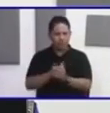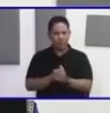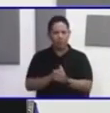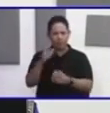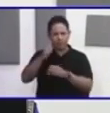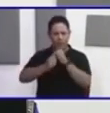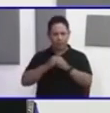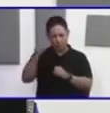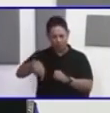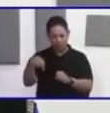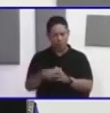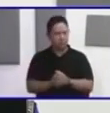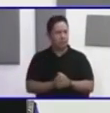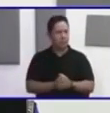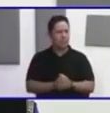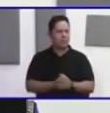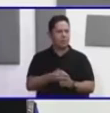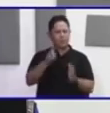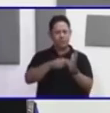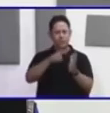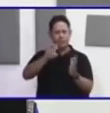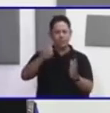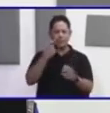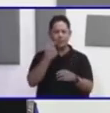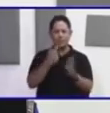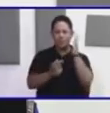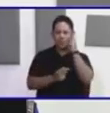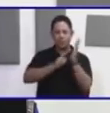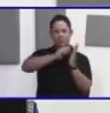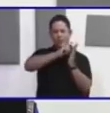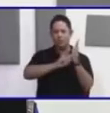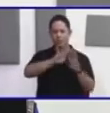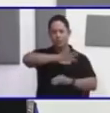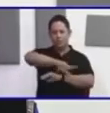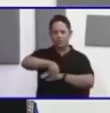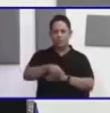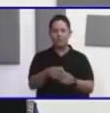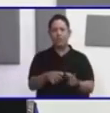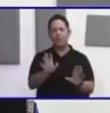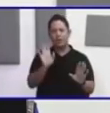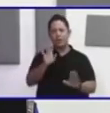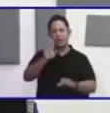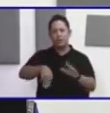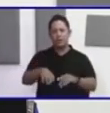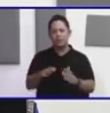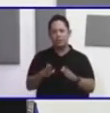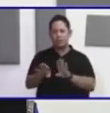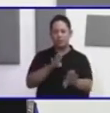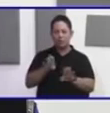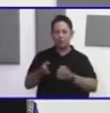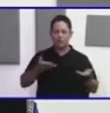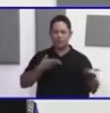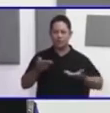año. Tenemos reducción en hurto a celulares, hurto a comercio, a pesar que se han presentado algunos casos que en este momento